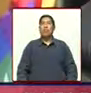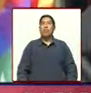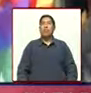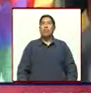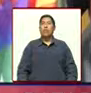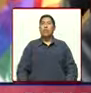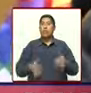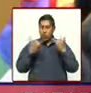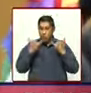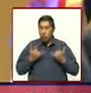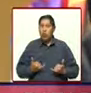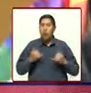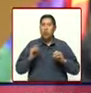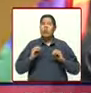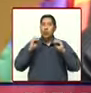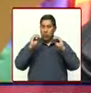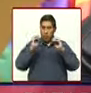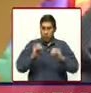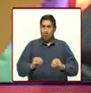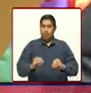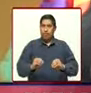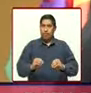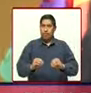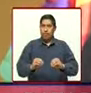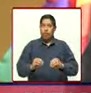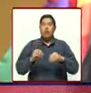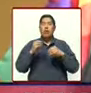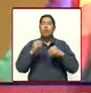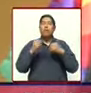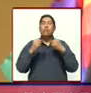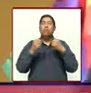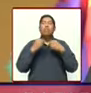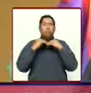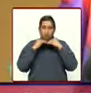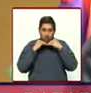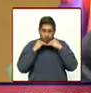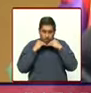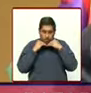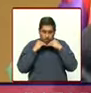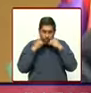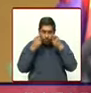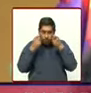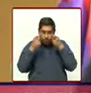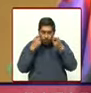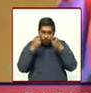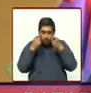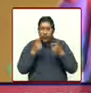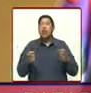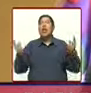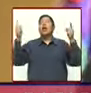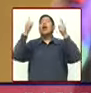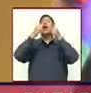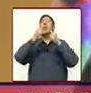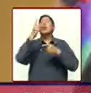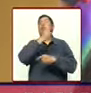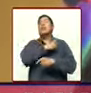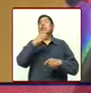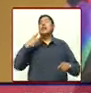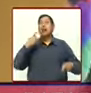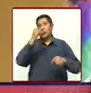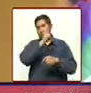A partir de hoy se instala la vigilia permanente hasta que la Asamblea